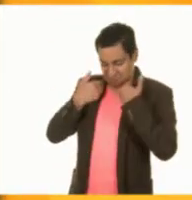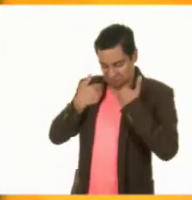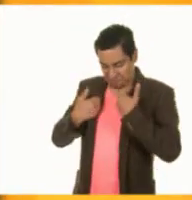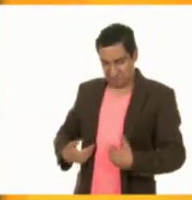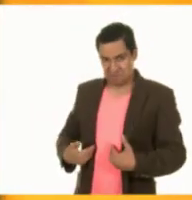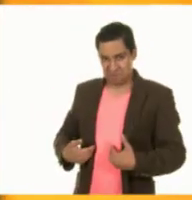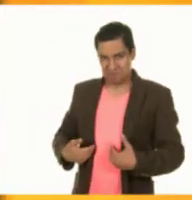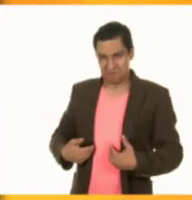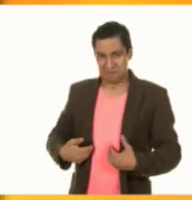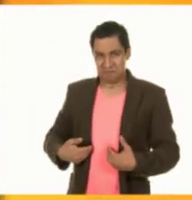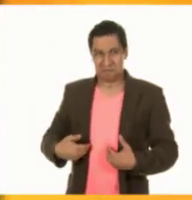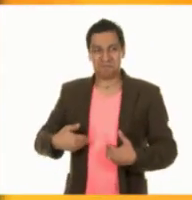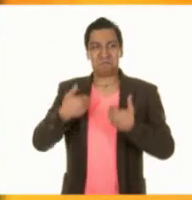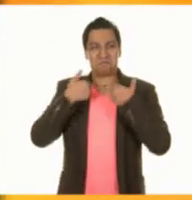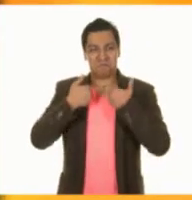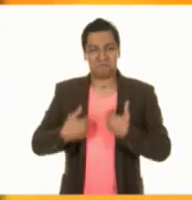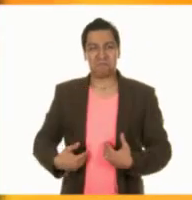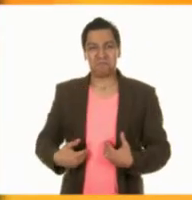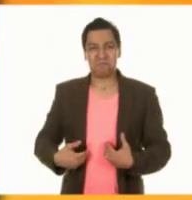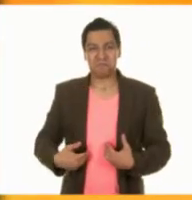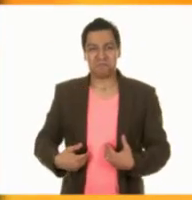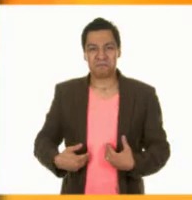un kasumbekaji.